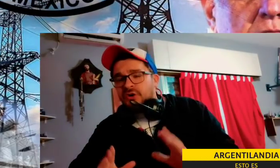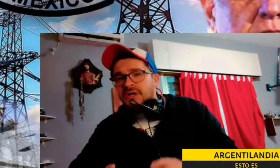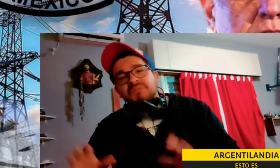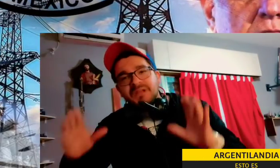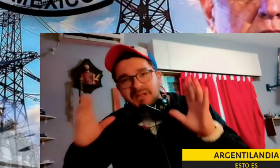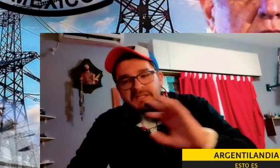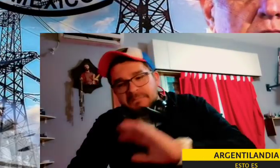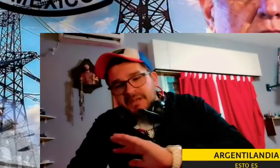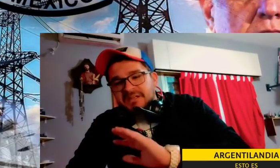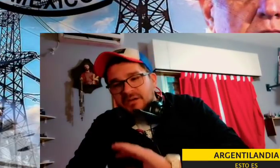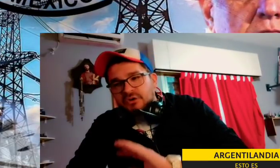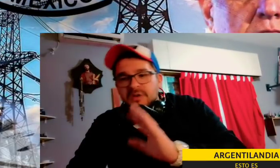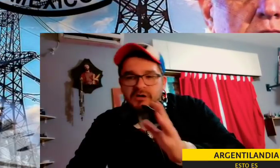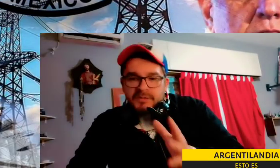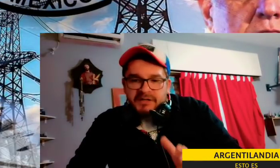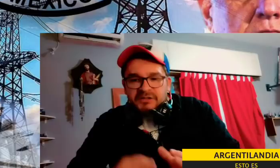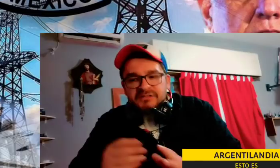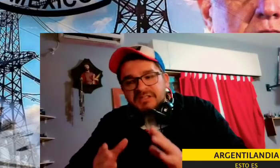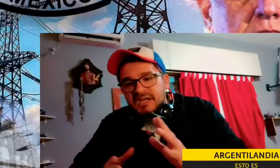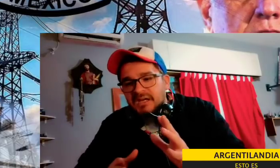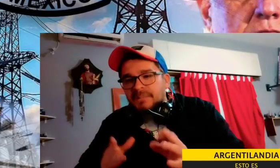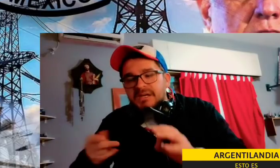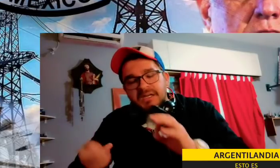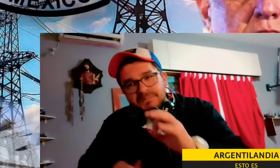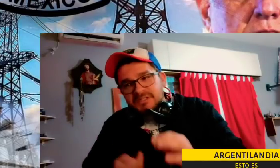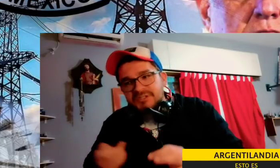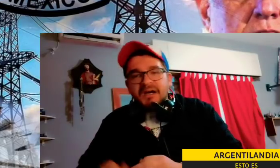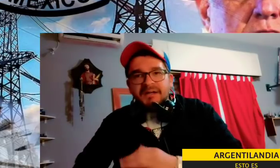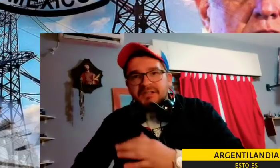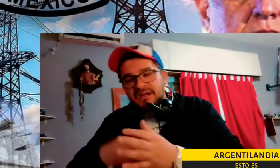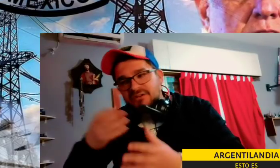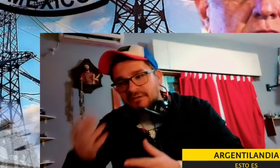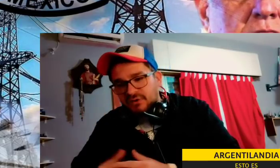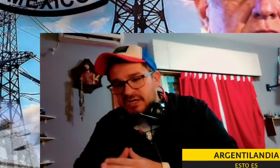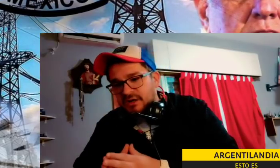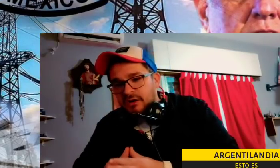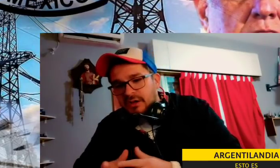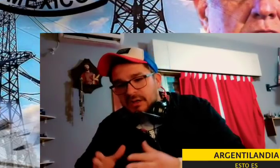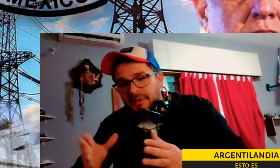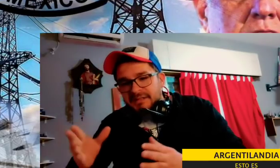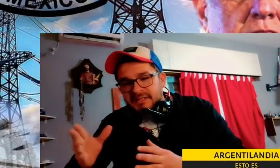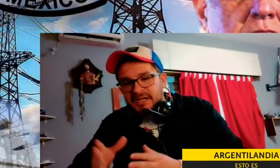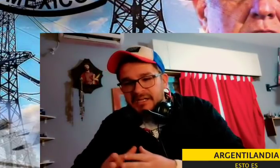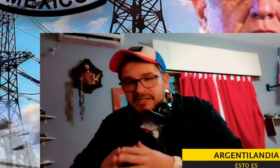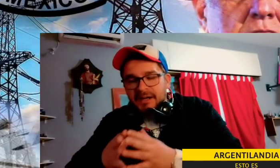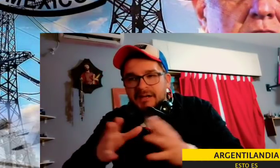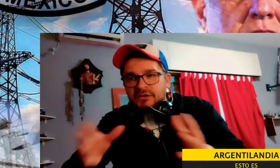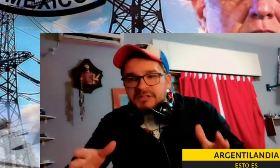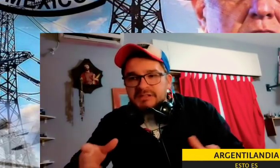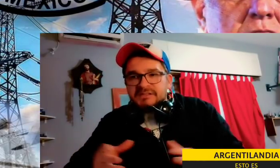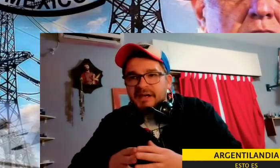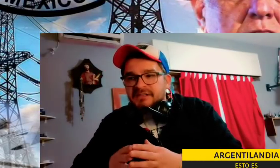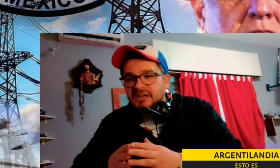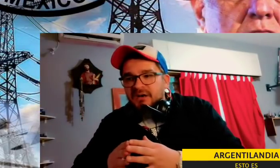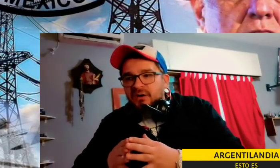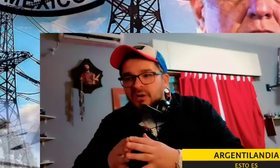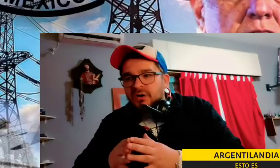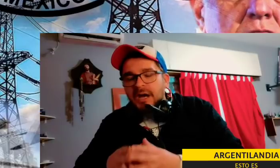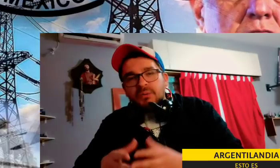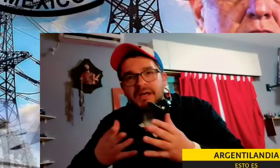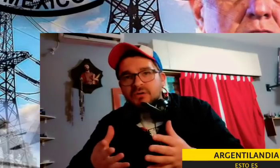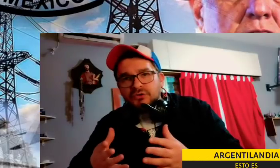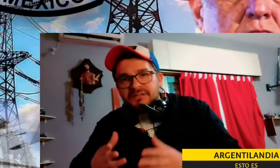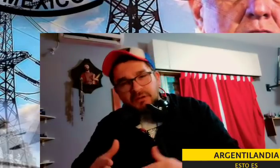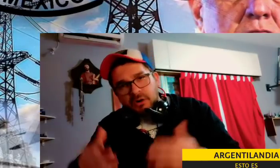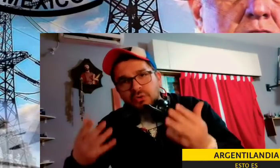suerte sí, ojo, y pese a que algunos medios de comunicación siempre quieren pinchar, tirar leña al fuego para intentar esquivar las noticias